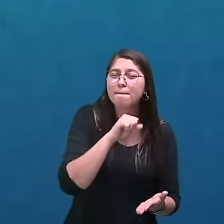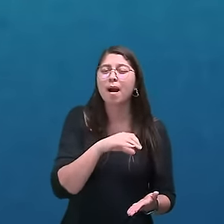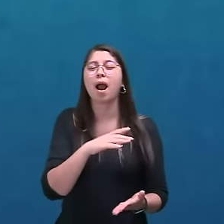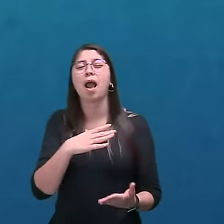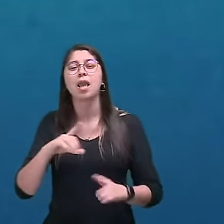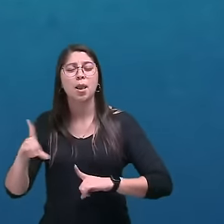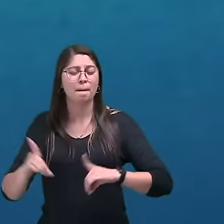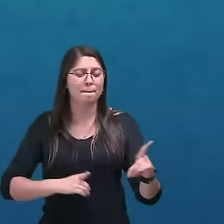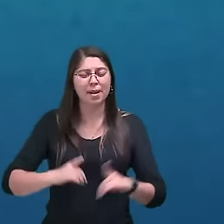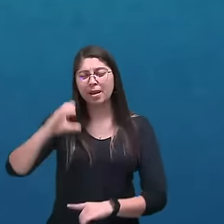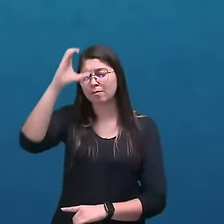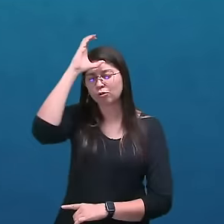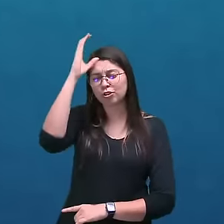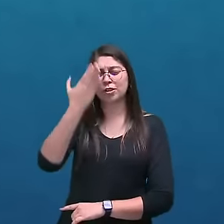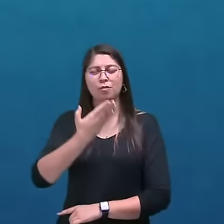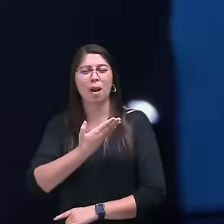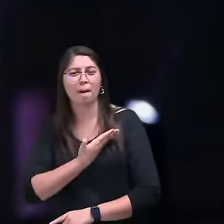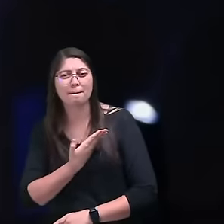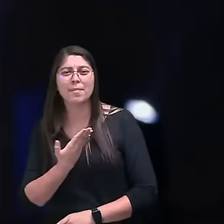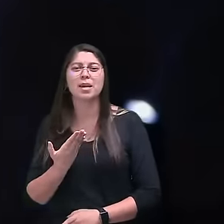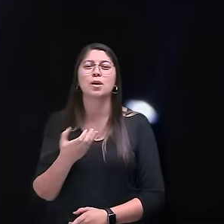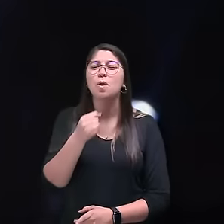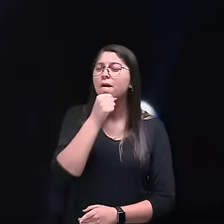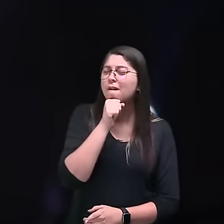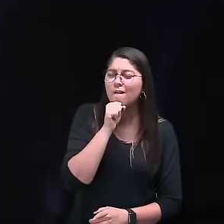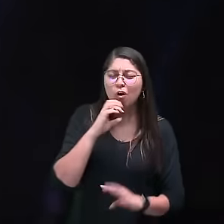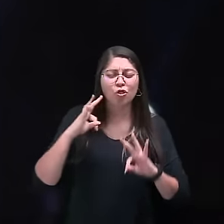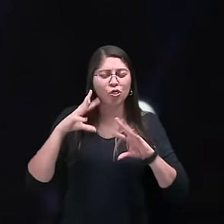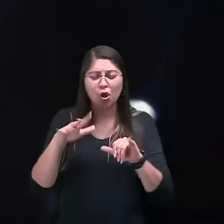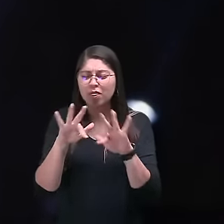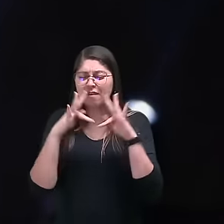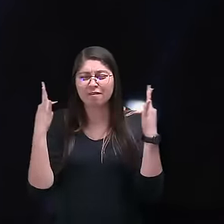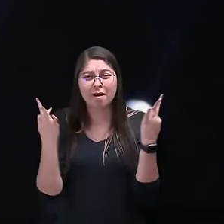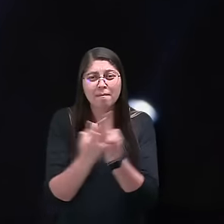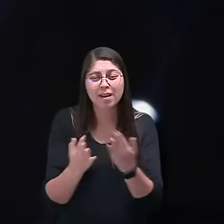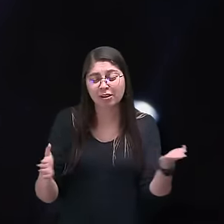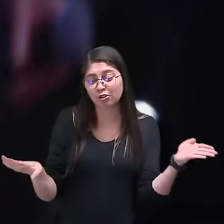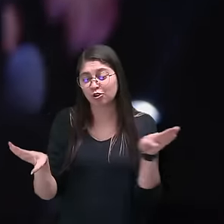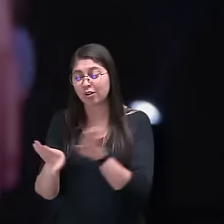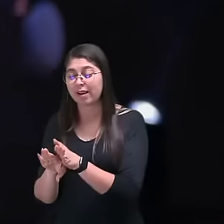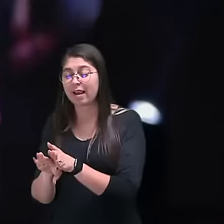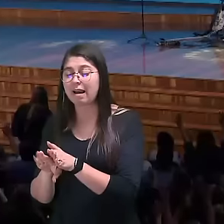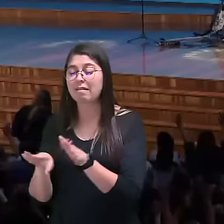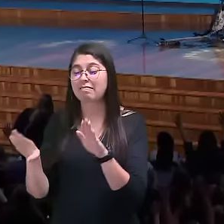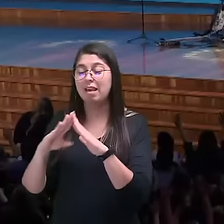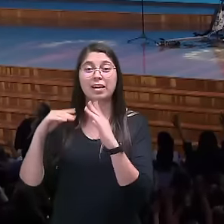prima, tío, tía, amigo, amiga, vovó, toda tu familia va a llegar a la iglesia.